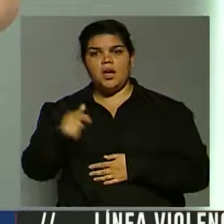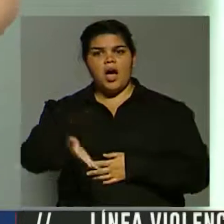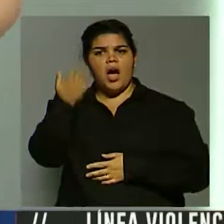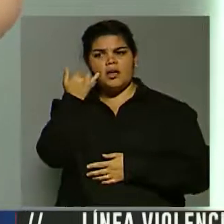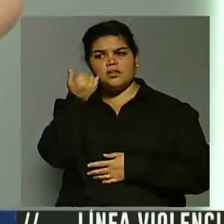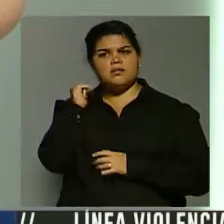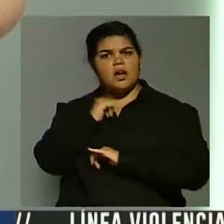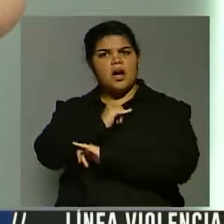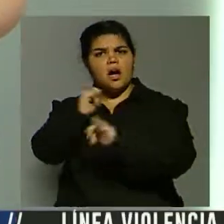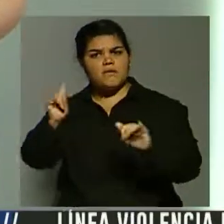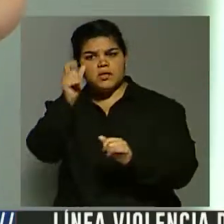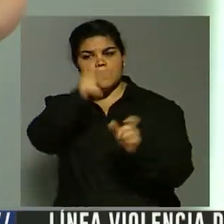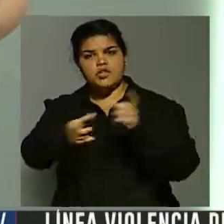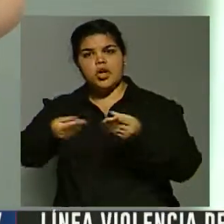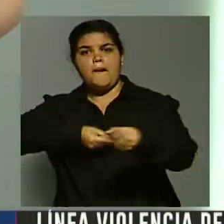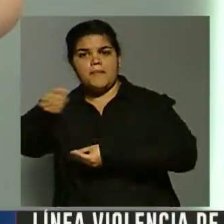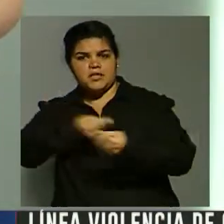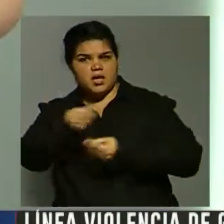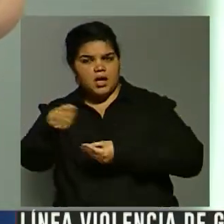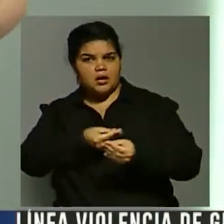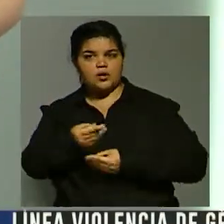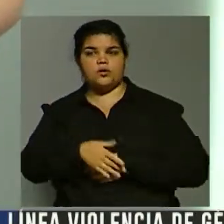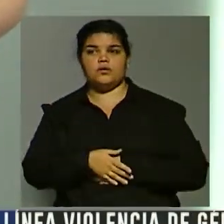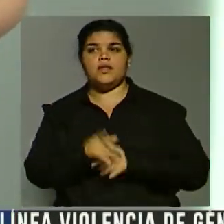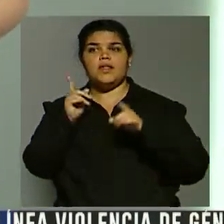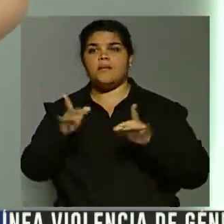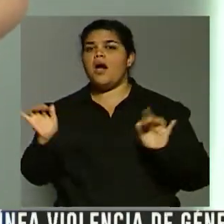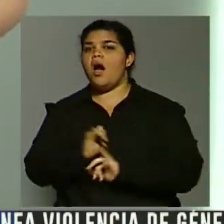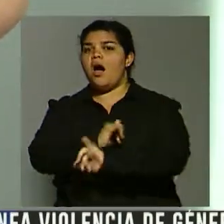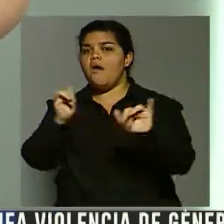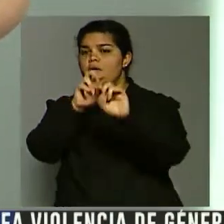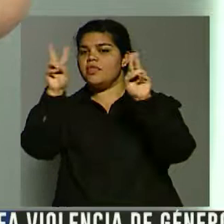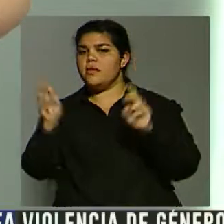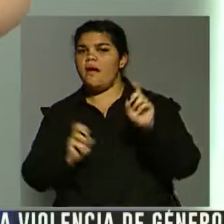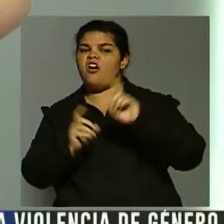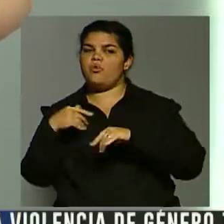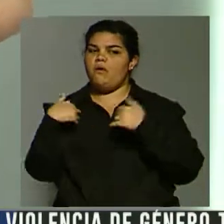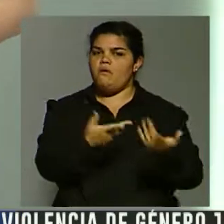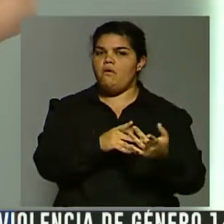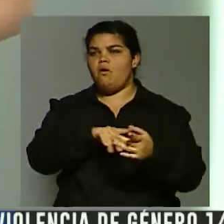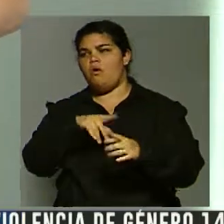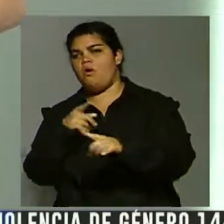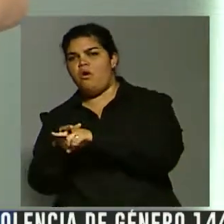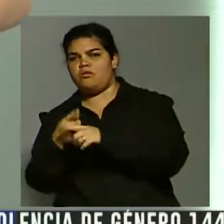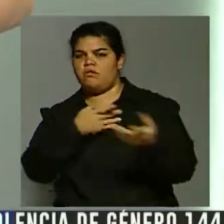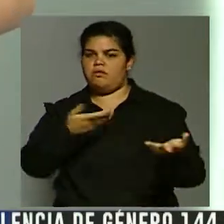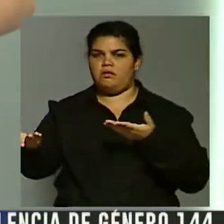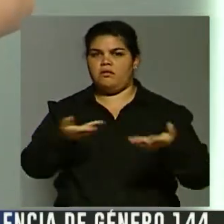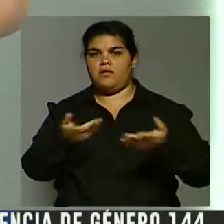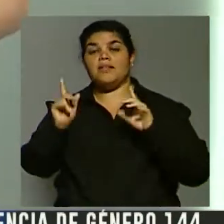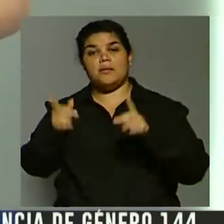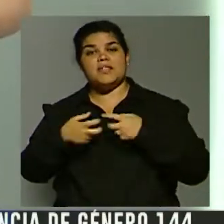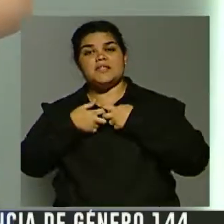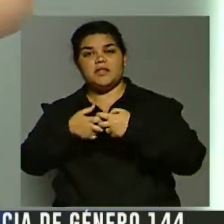hecho, los empresarios, los comerciantes de la provincia de Mendoza venían hablando del tema, algunos a favor, otros en contra. También desde el Sindicato de